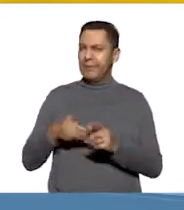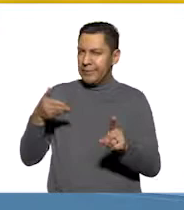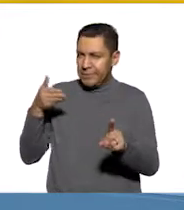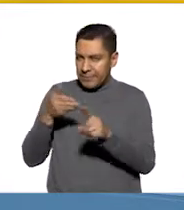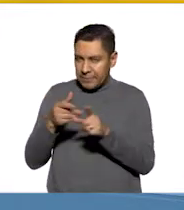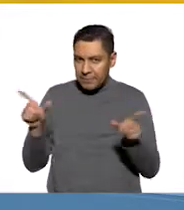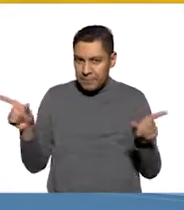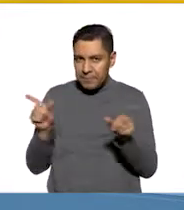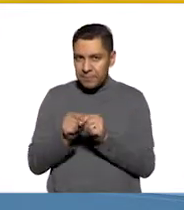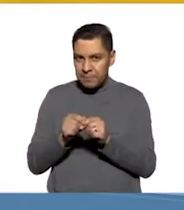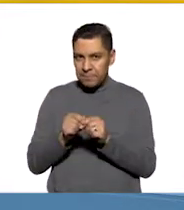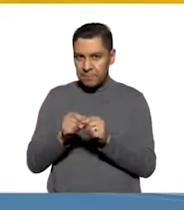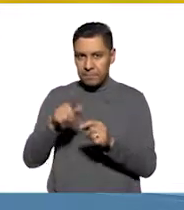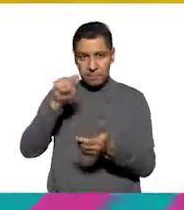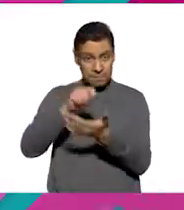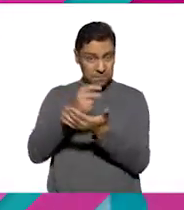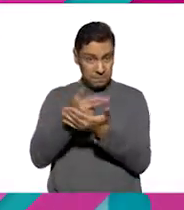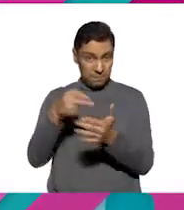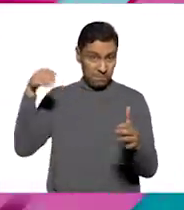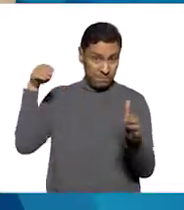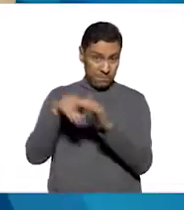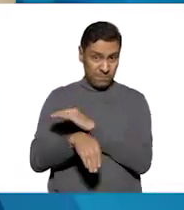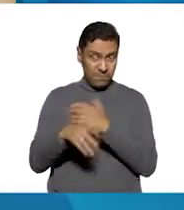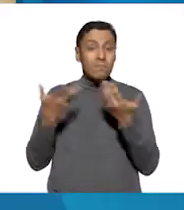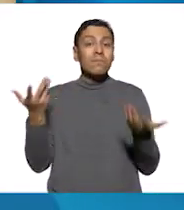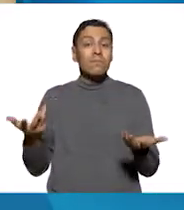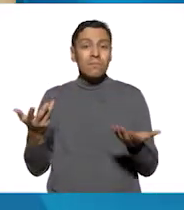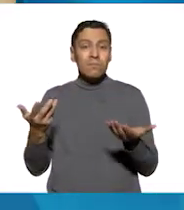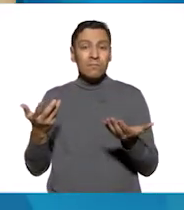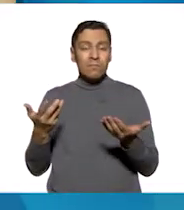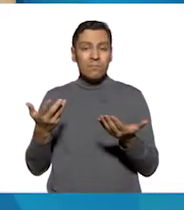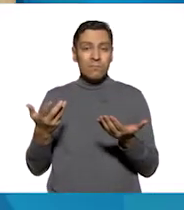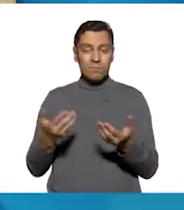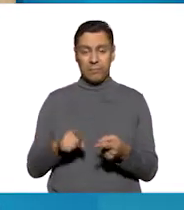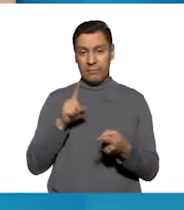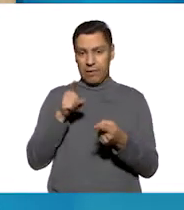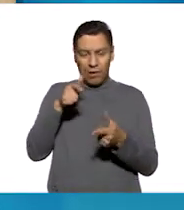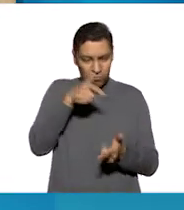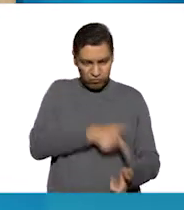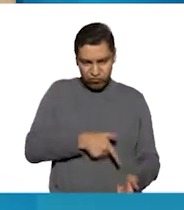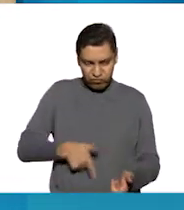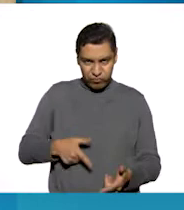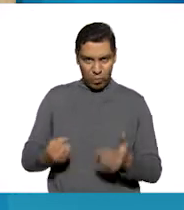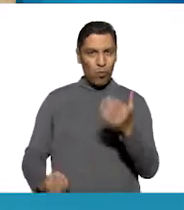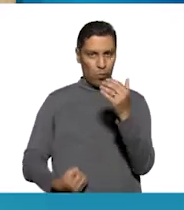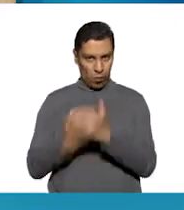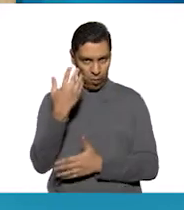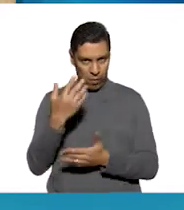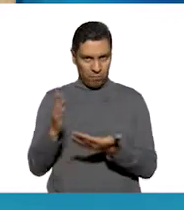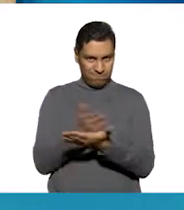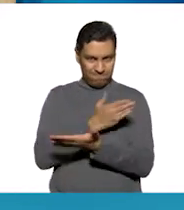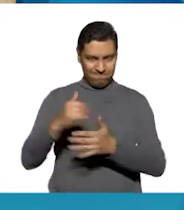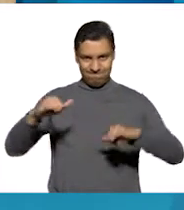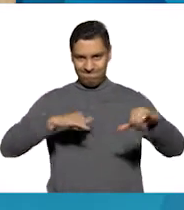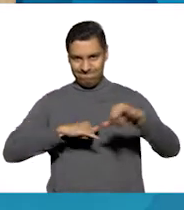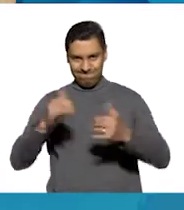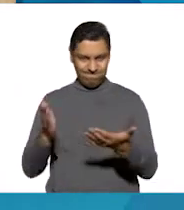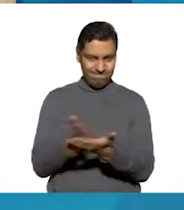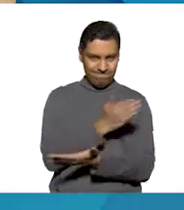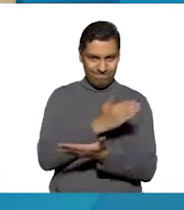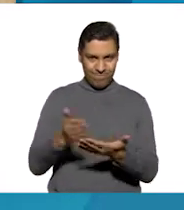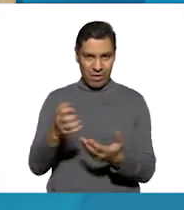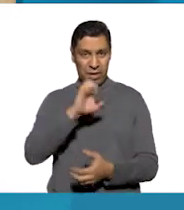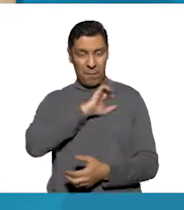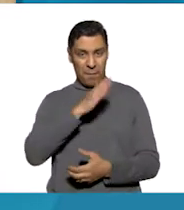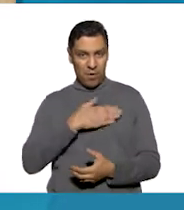que influyeron en la caída de Tenochtitlan fueron la superioridad del armamento, la fragmentación del territorio, la alianza de